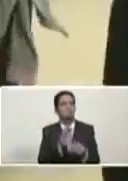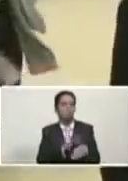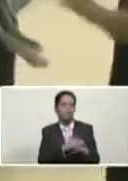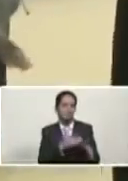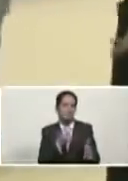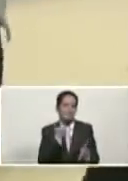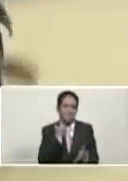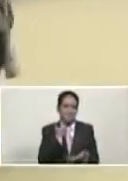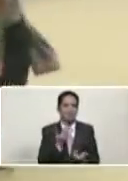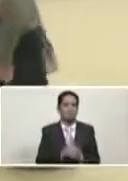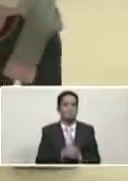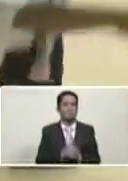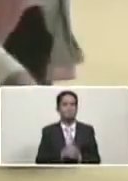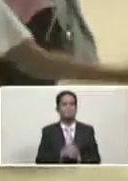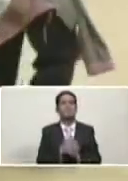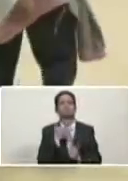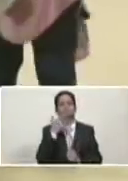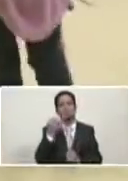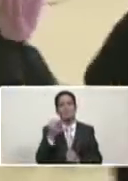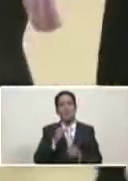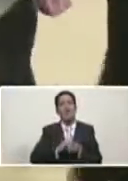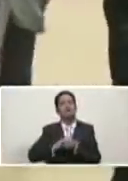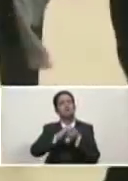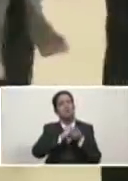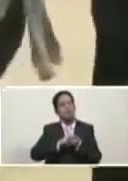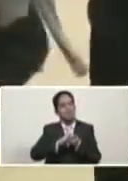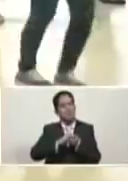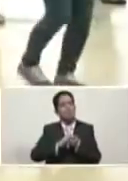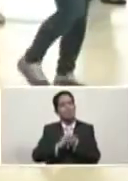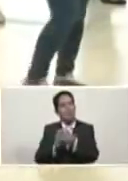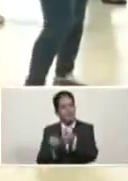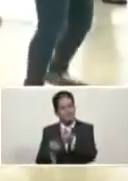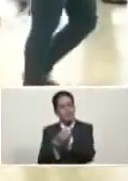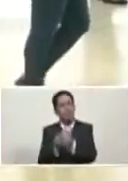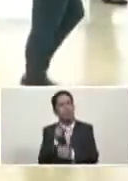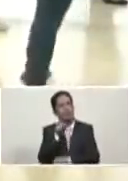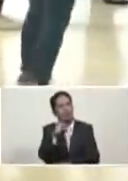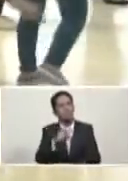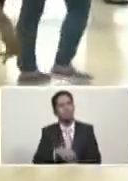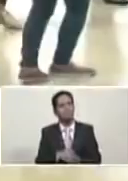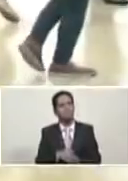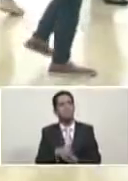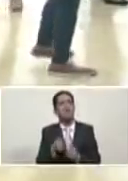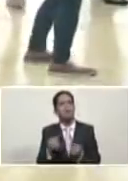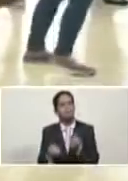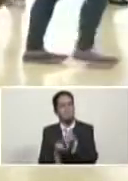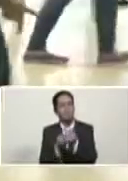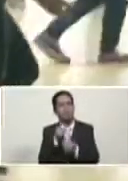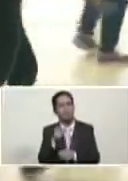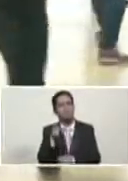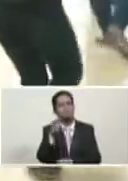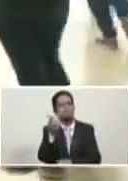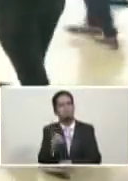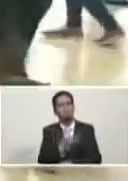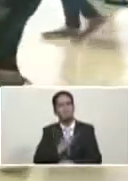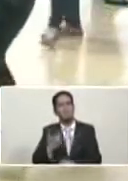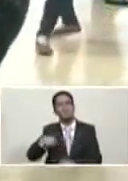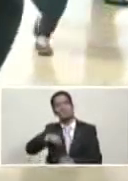Señor presidente, de verdad, Trujillo cuenta con usted. De verdad, presidente, aquí estamos